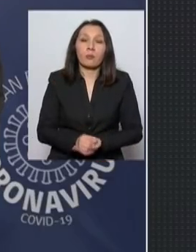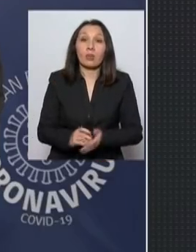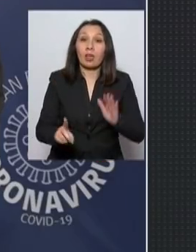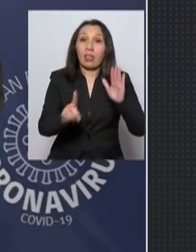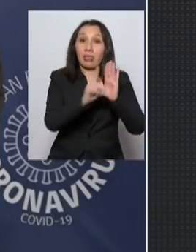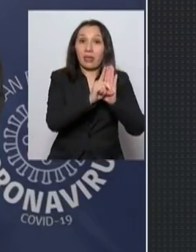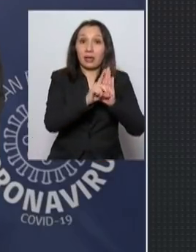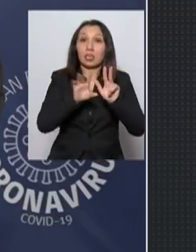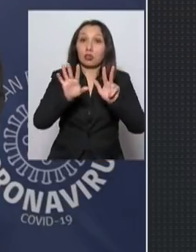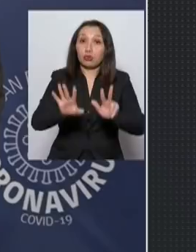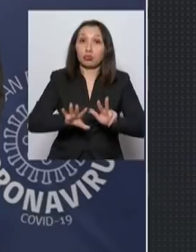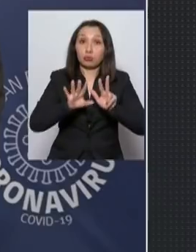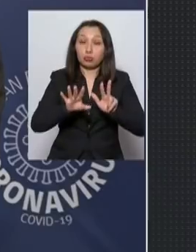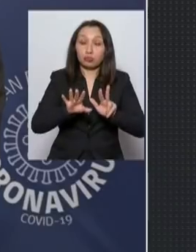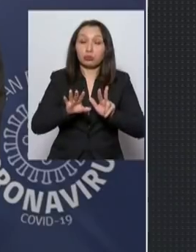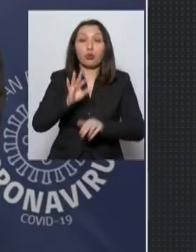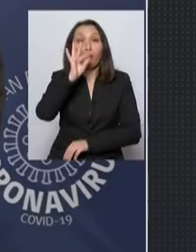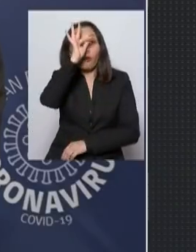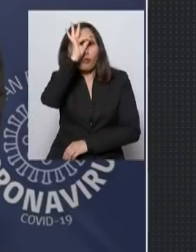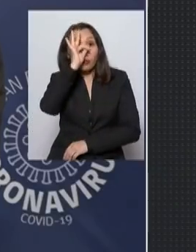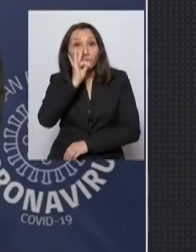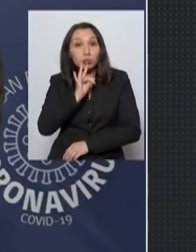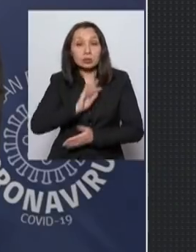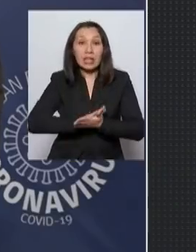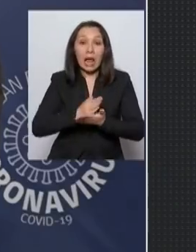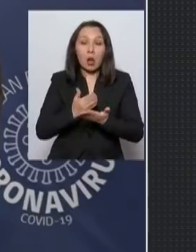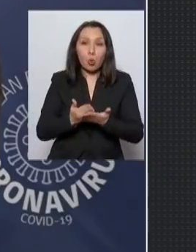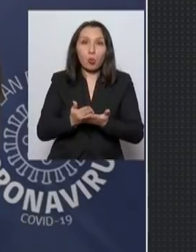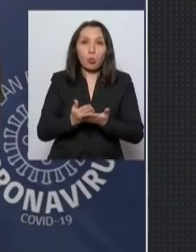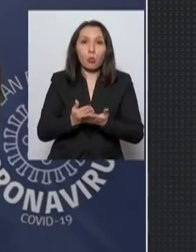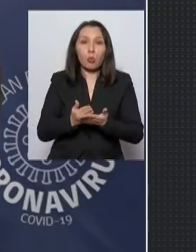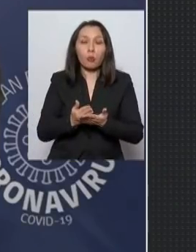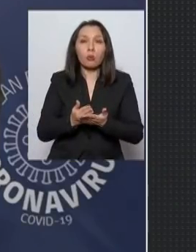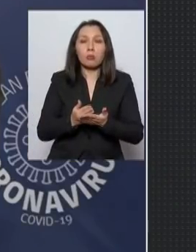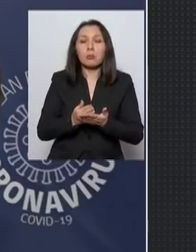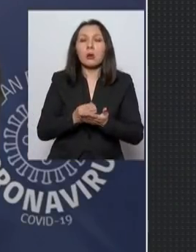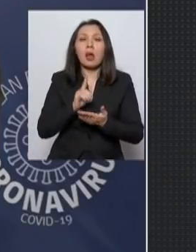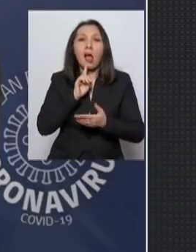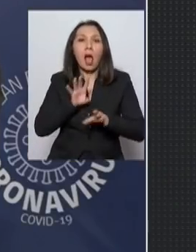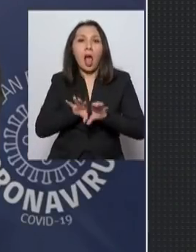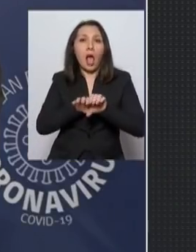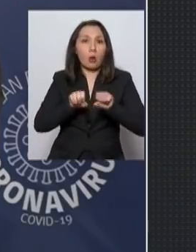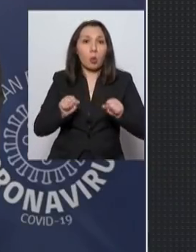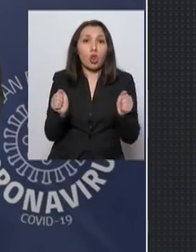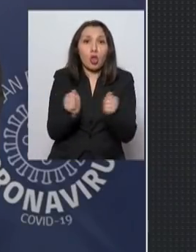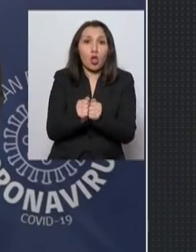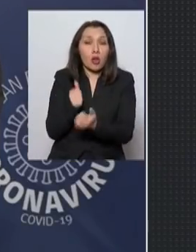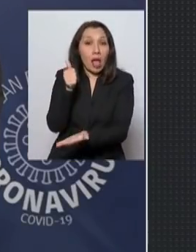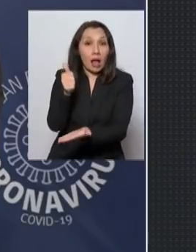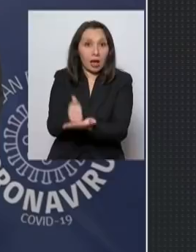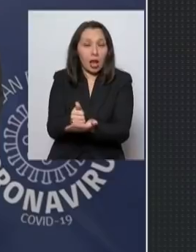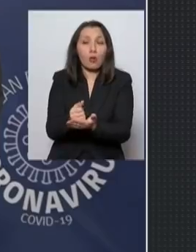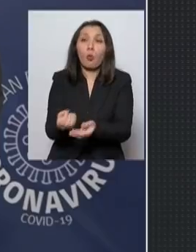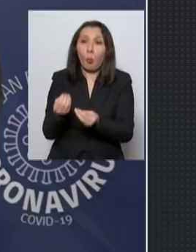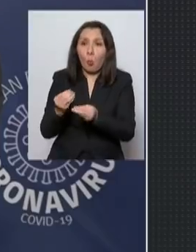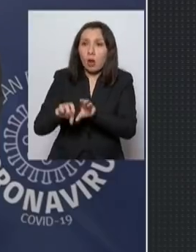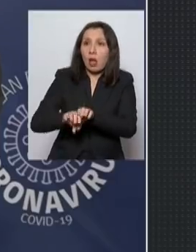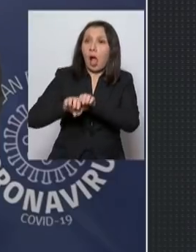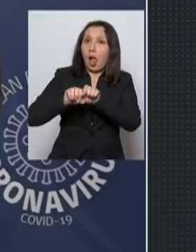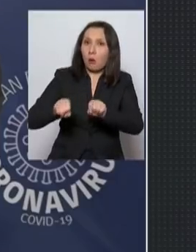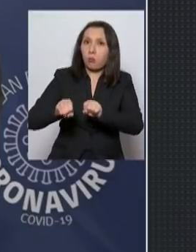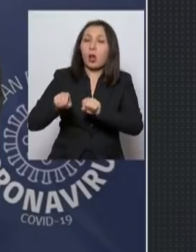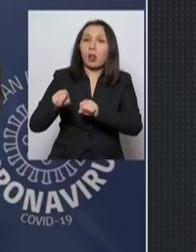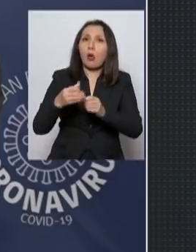decreto número 18, los funcionarios de salud que se convenga con el alcalde. Hemos tenido un buen acuerdo